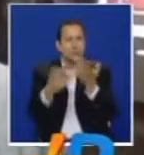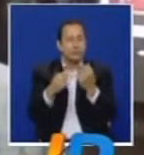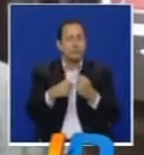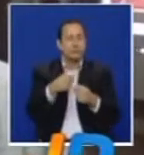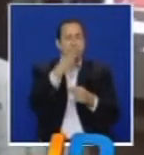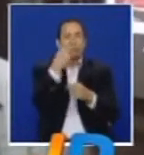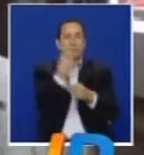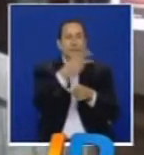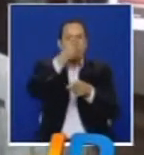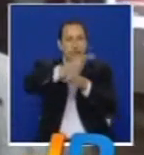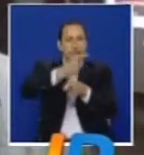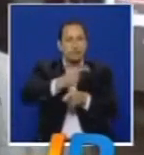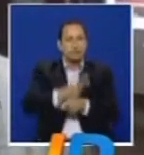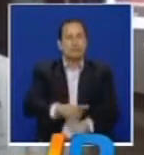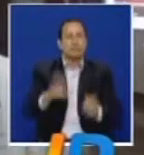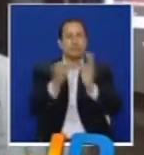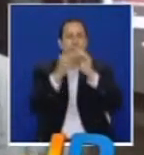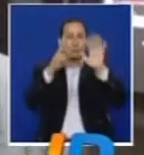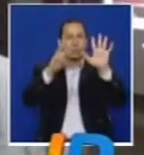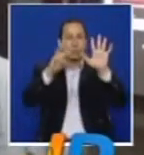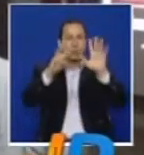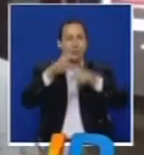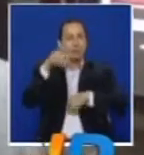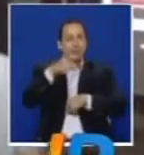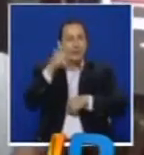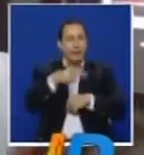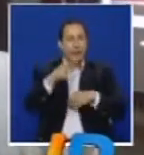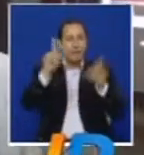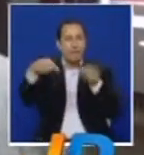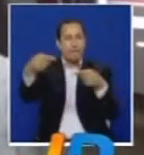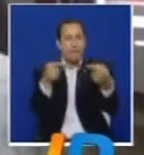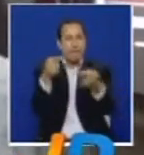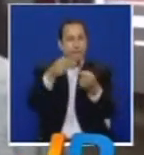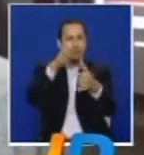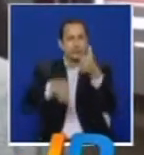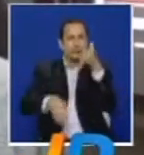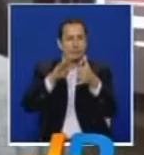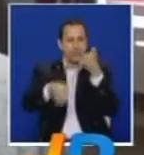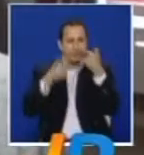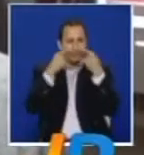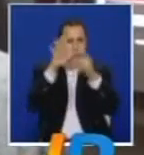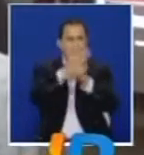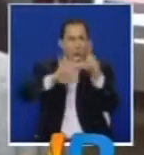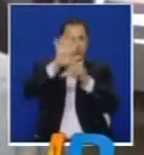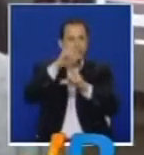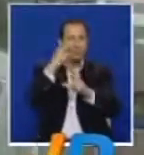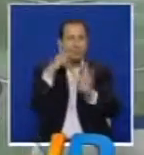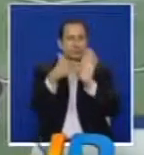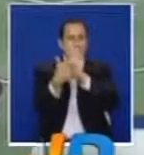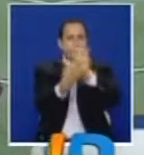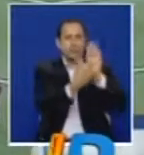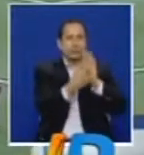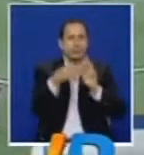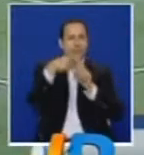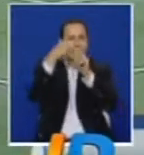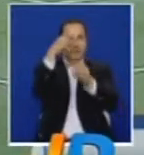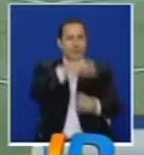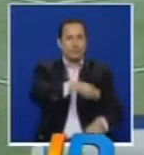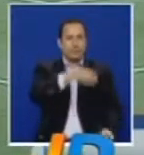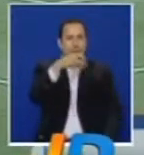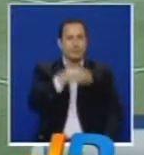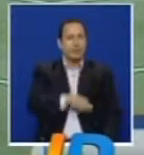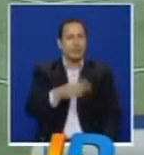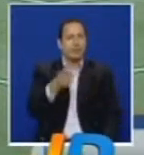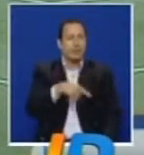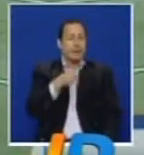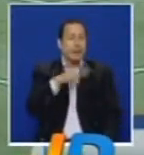compromisos correspondientes a la octava jornada del torneo finalización, aquí en el registro visual de Más Pacífico. Envigado